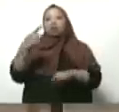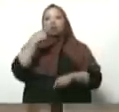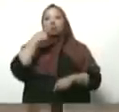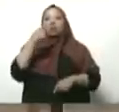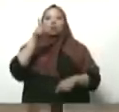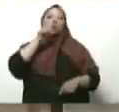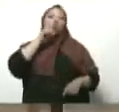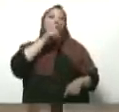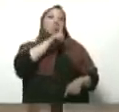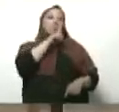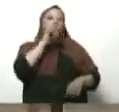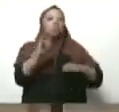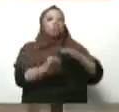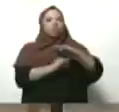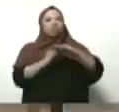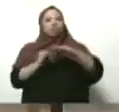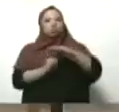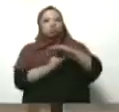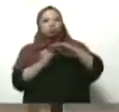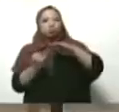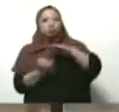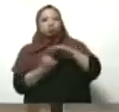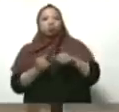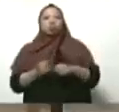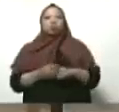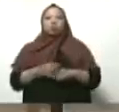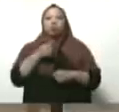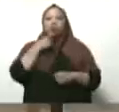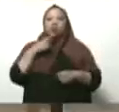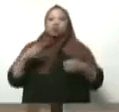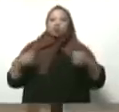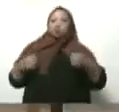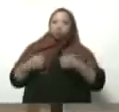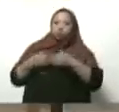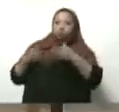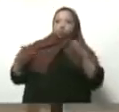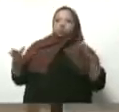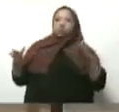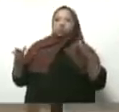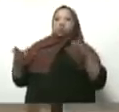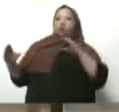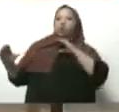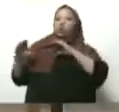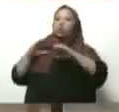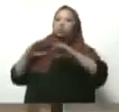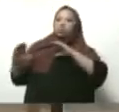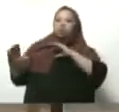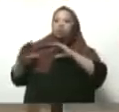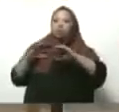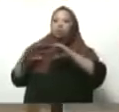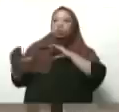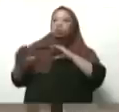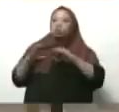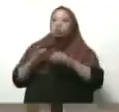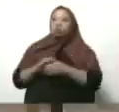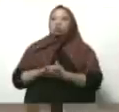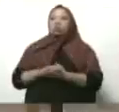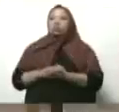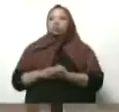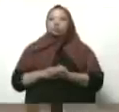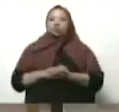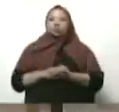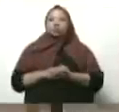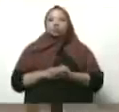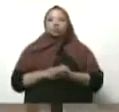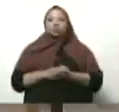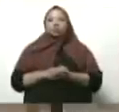para públicamente de manera no solo comunicacional sino obviamente ya con las debidas